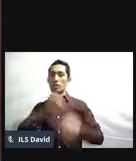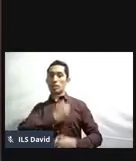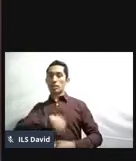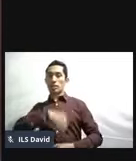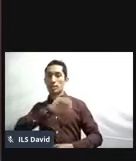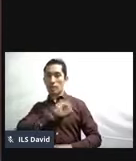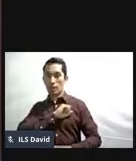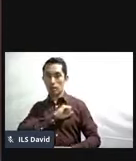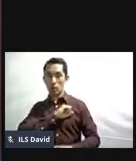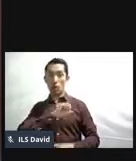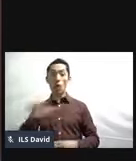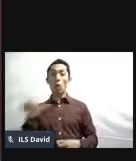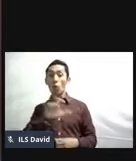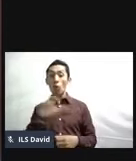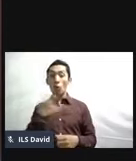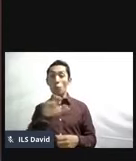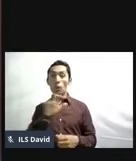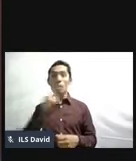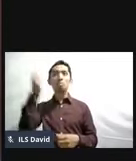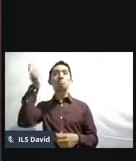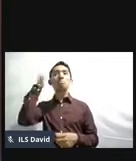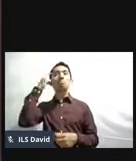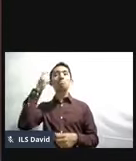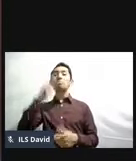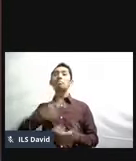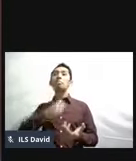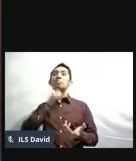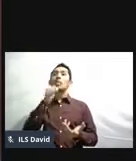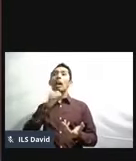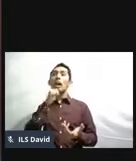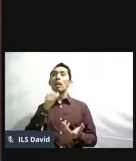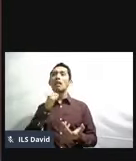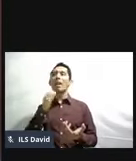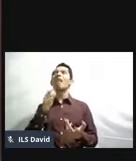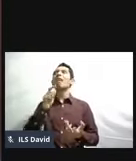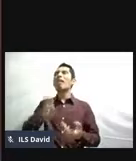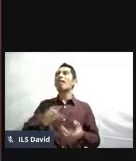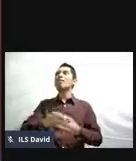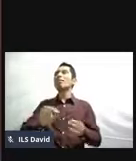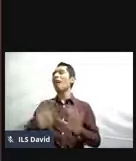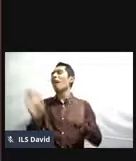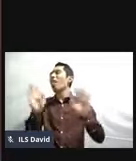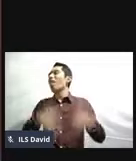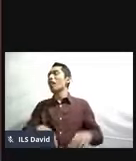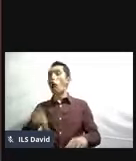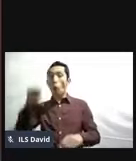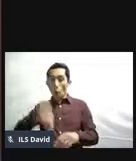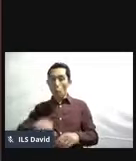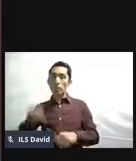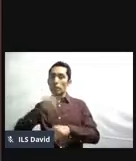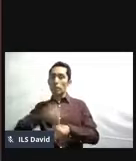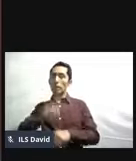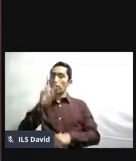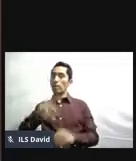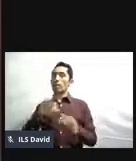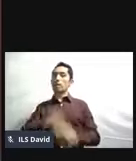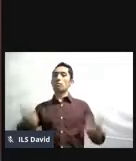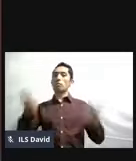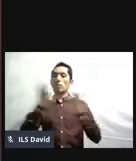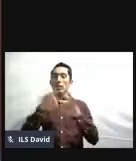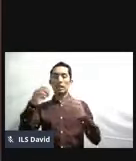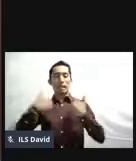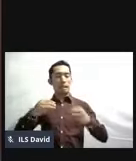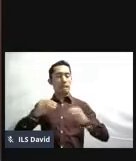si no hemos trabajado, imagínate tú lo tremendo y lo importante que es hoy día tener claridad o